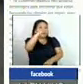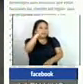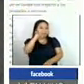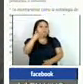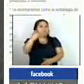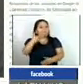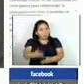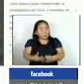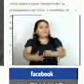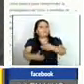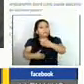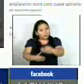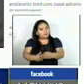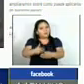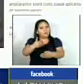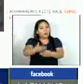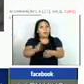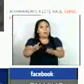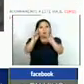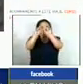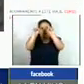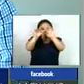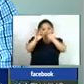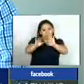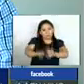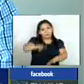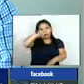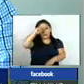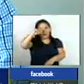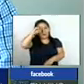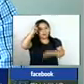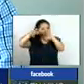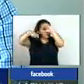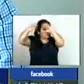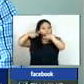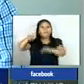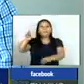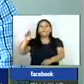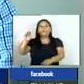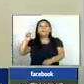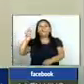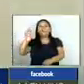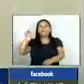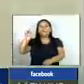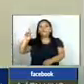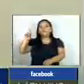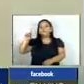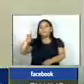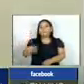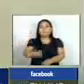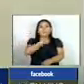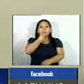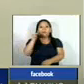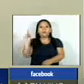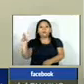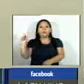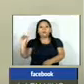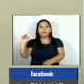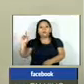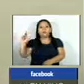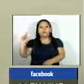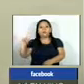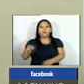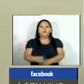por recorrer en cuanto a la digitalización. Con imágenes de Roberto Martínez, Carla Góchez, Noticiero